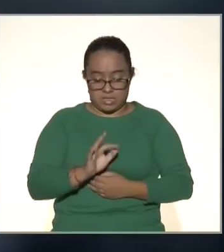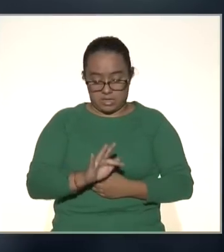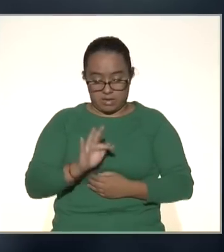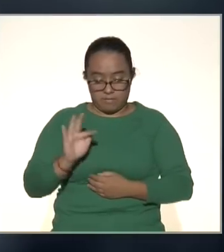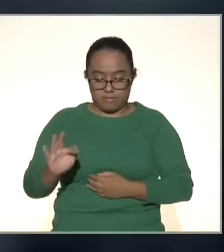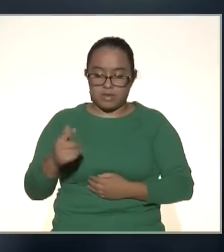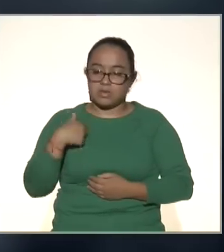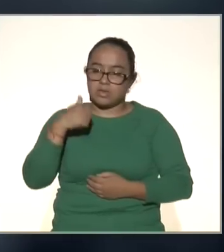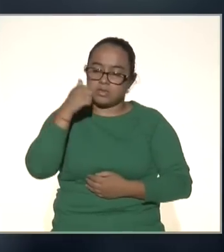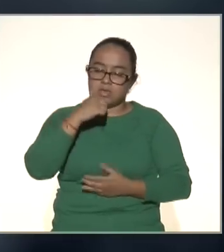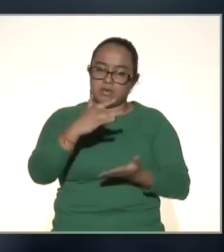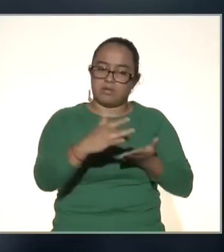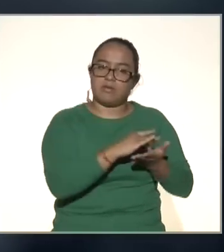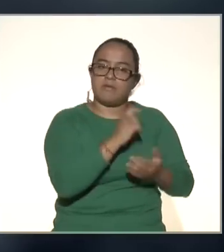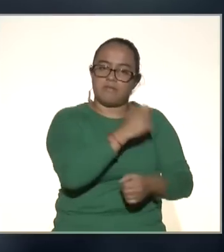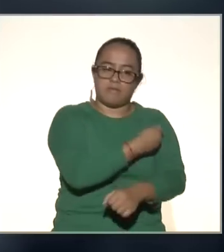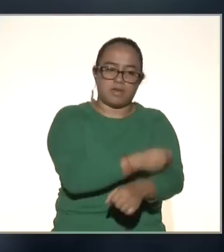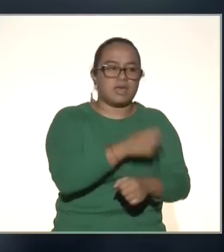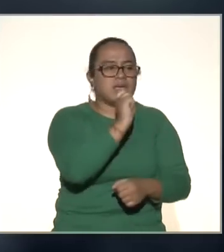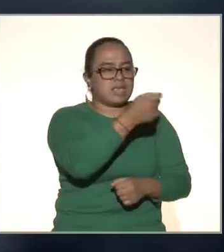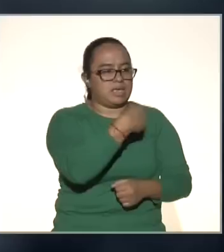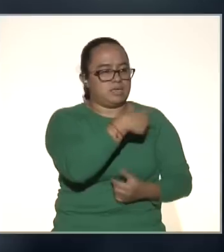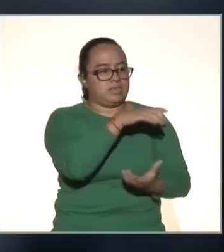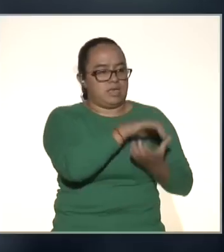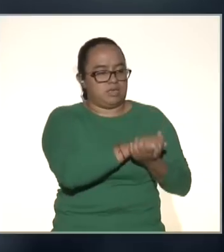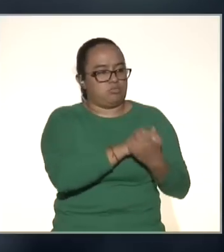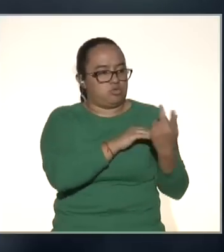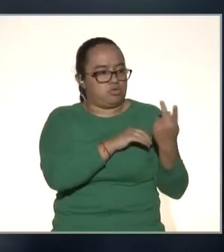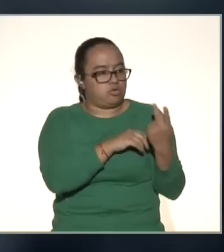en mi familia, que somos yo y mi esposo,